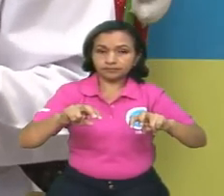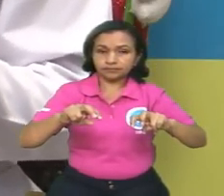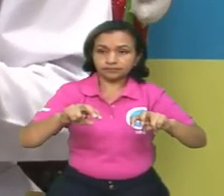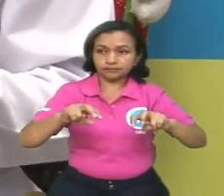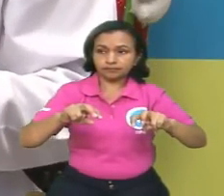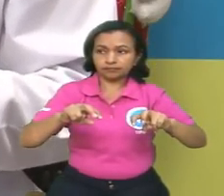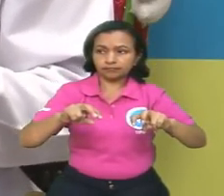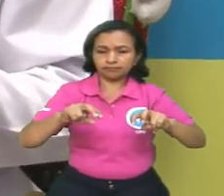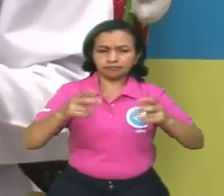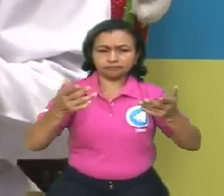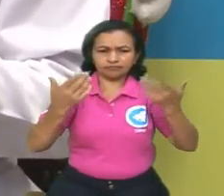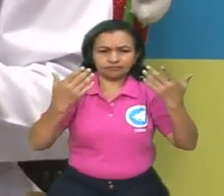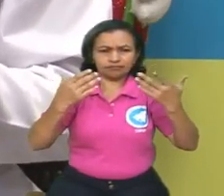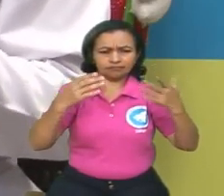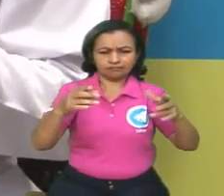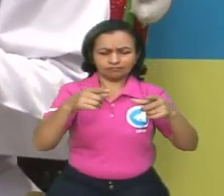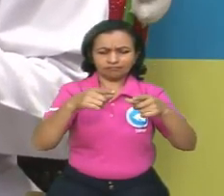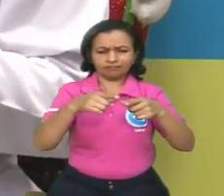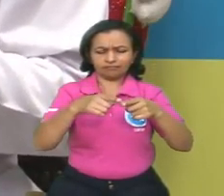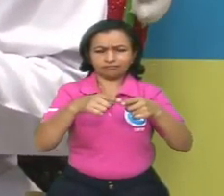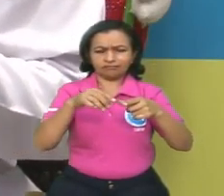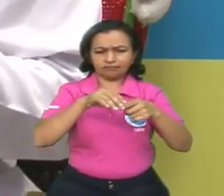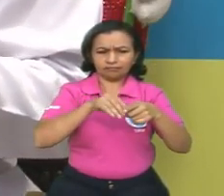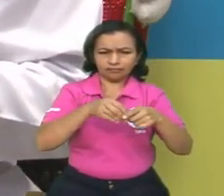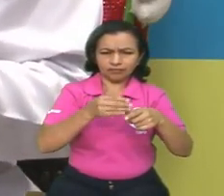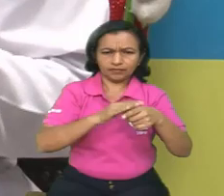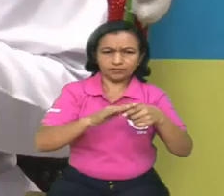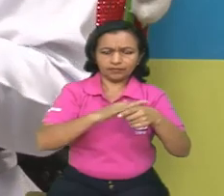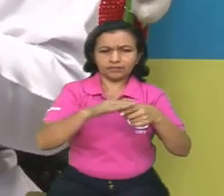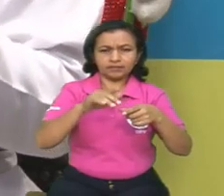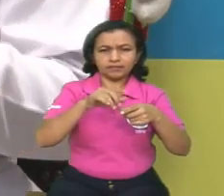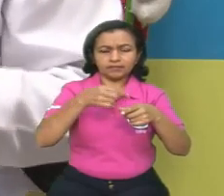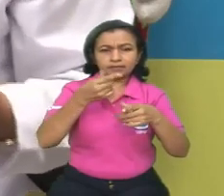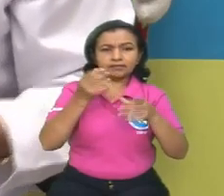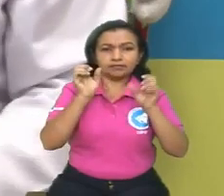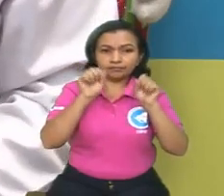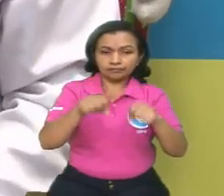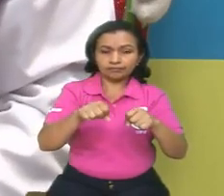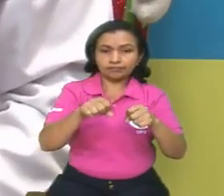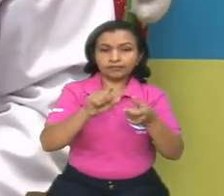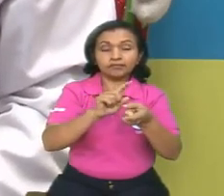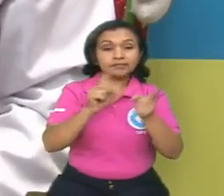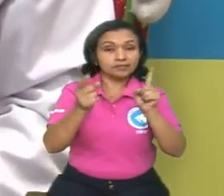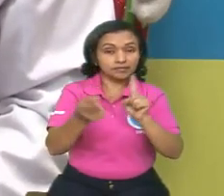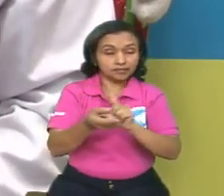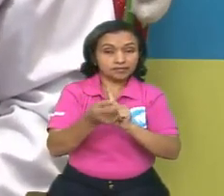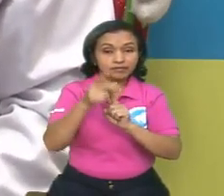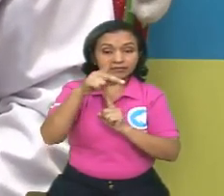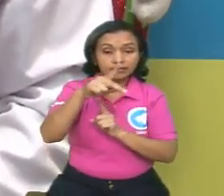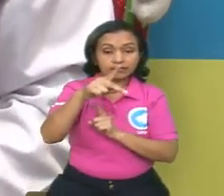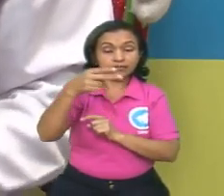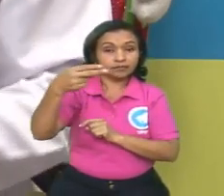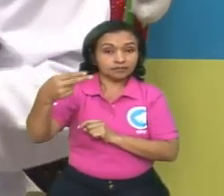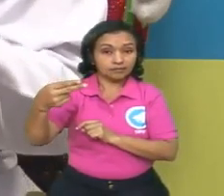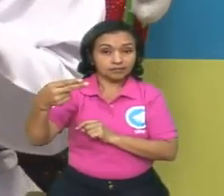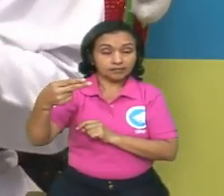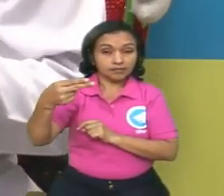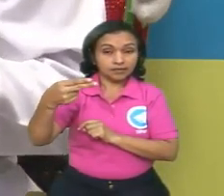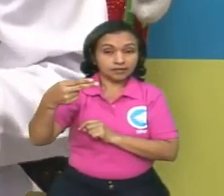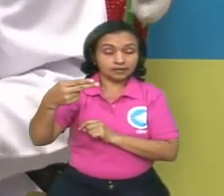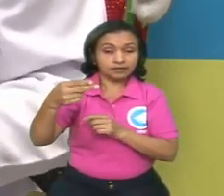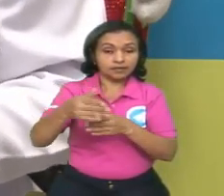cuerpo extraño, ¿ya? Es cuerpo extraño, la manipulación, el espéculo. Entonces, puede haber una modificación del pH. Y además, si estaba